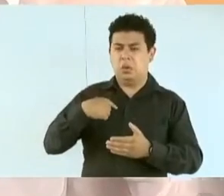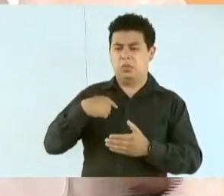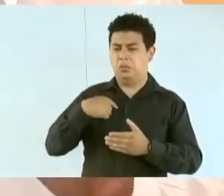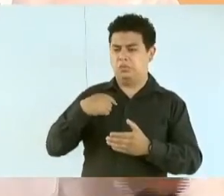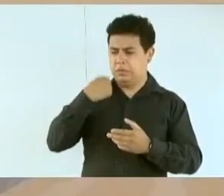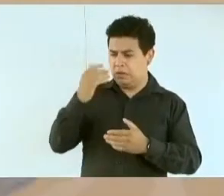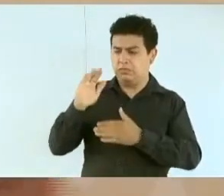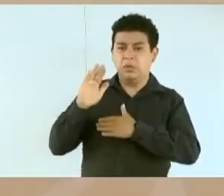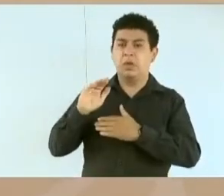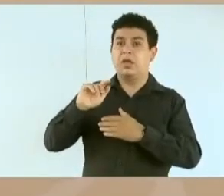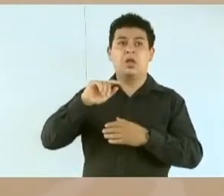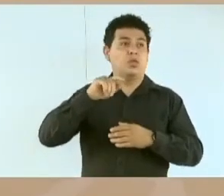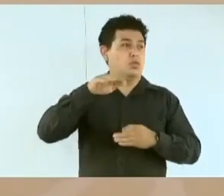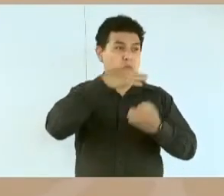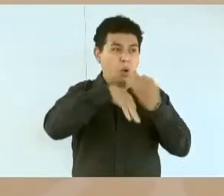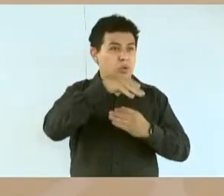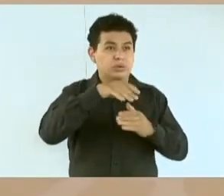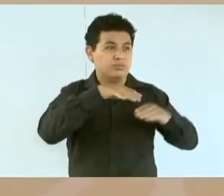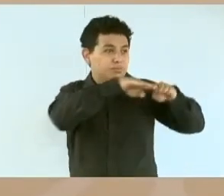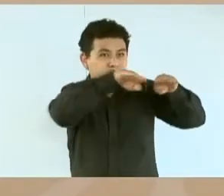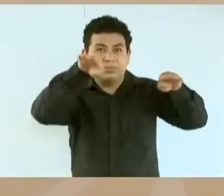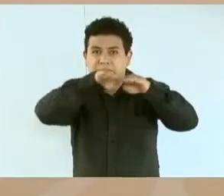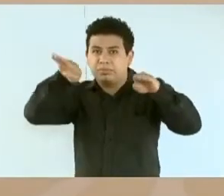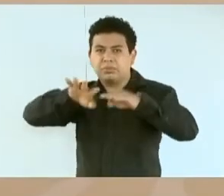tengan terminados todos los caminos.